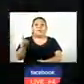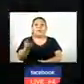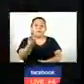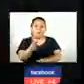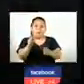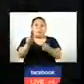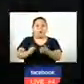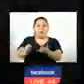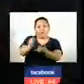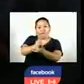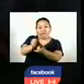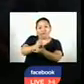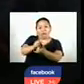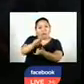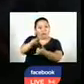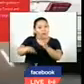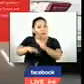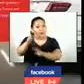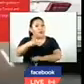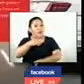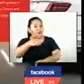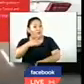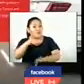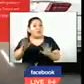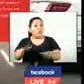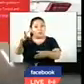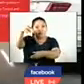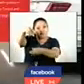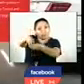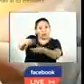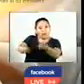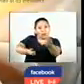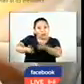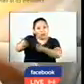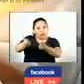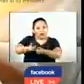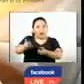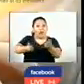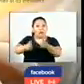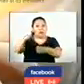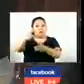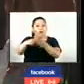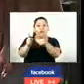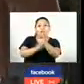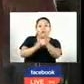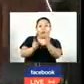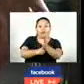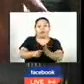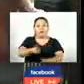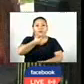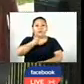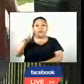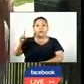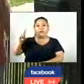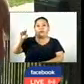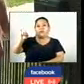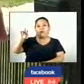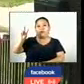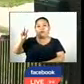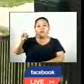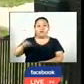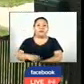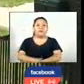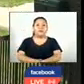borrar la situación es más compleja cuando se incluye el uso de coches de alquiler Tiva Lizette Cash Voz de América